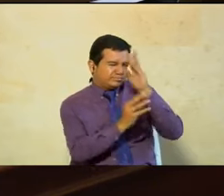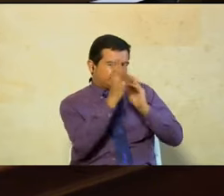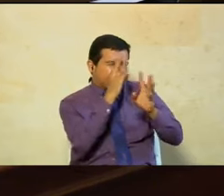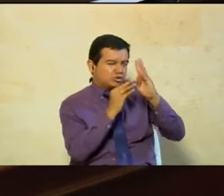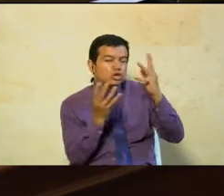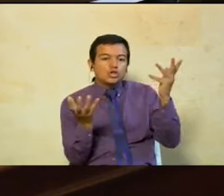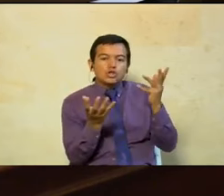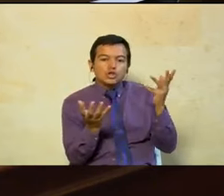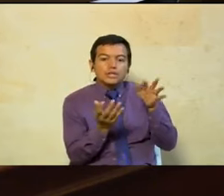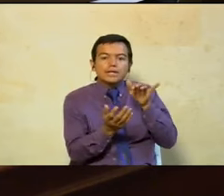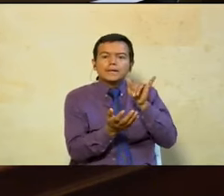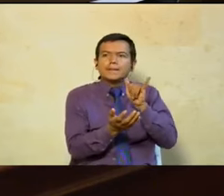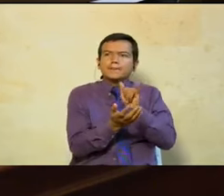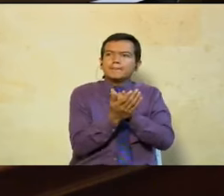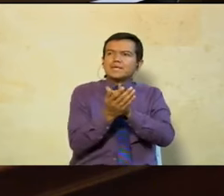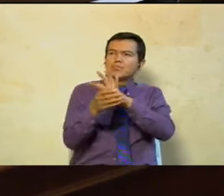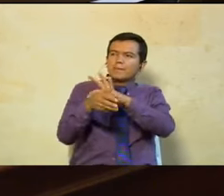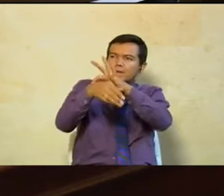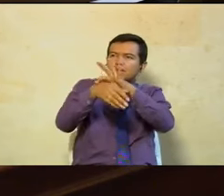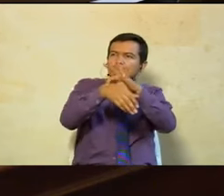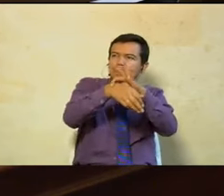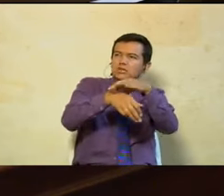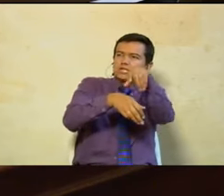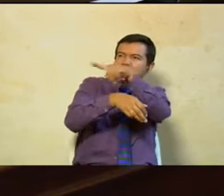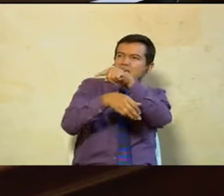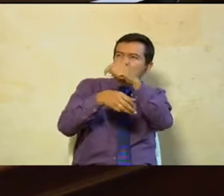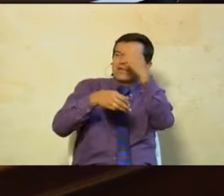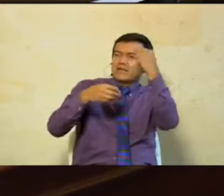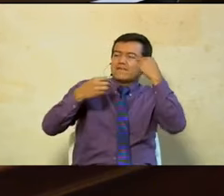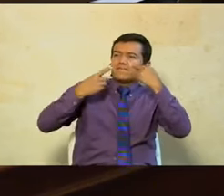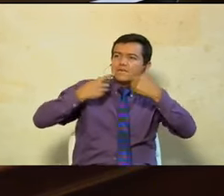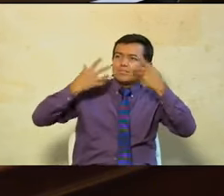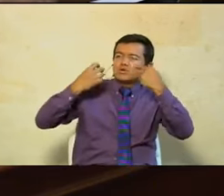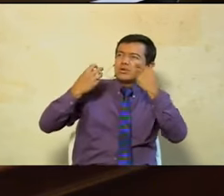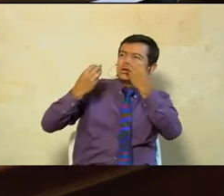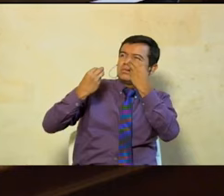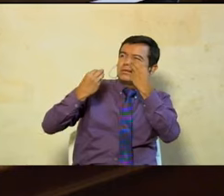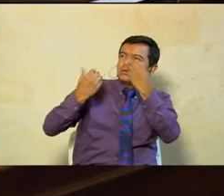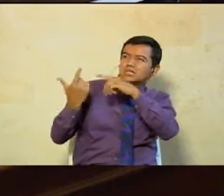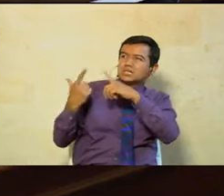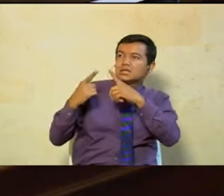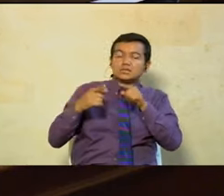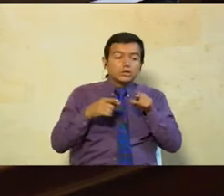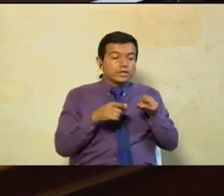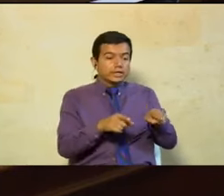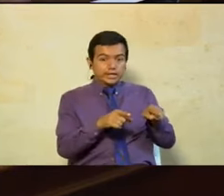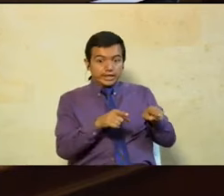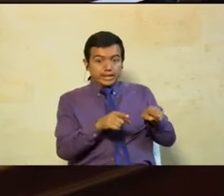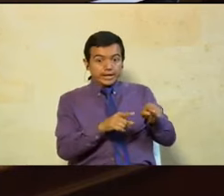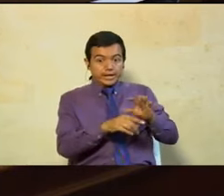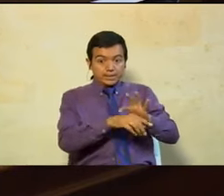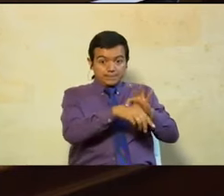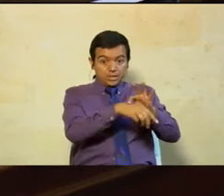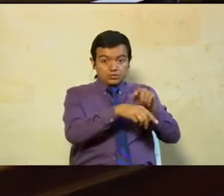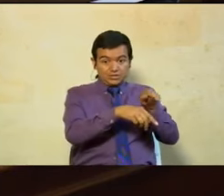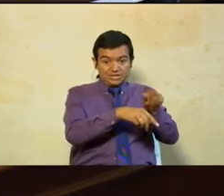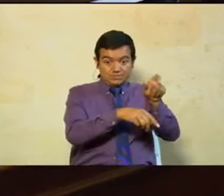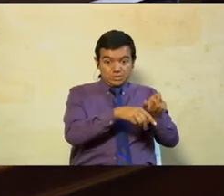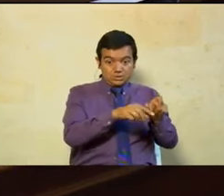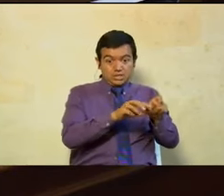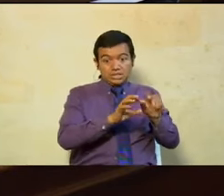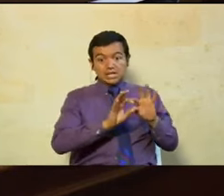reconocidos médicos y resulta que lleva el calvario su familia tiene